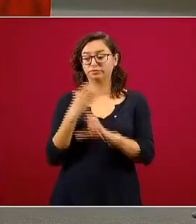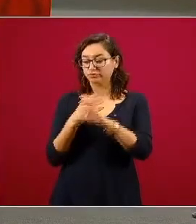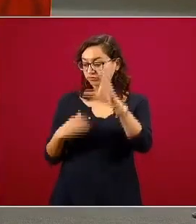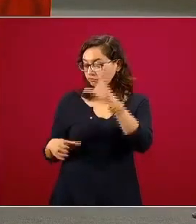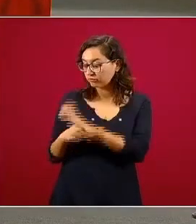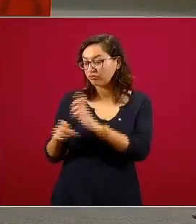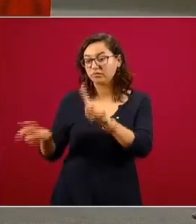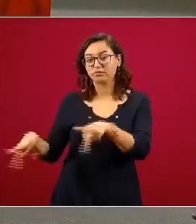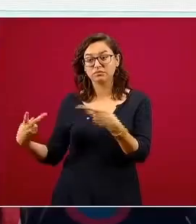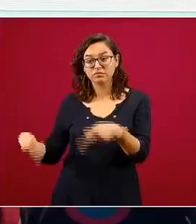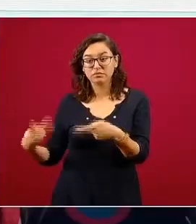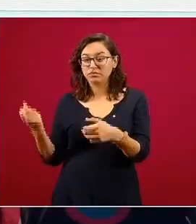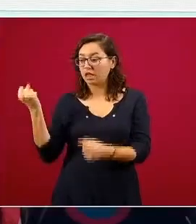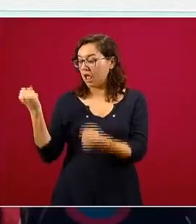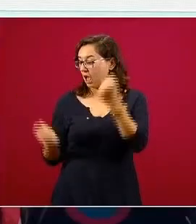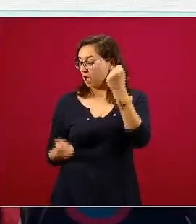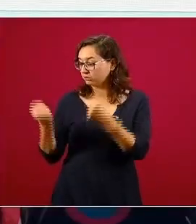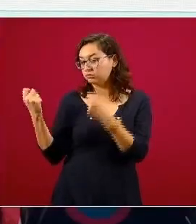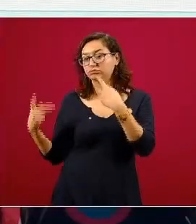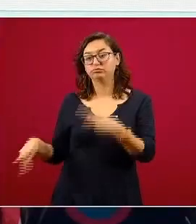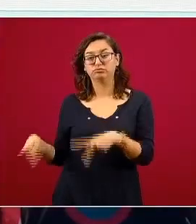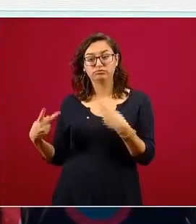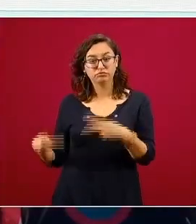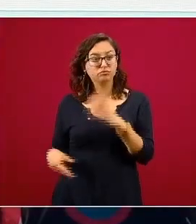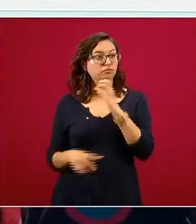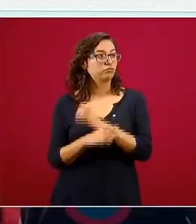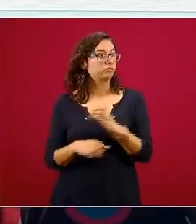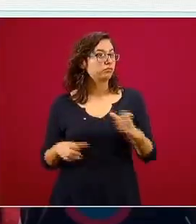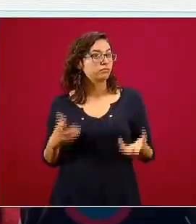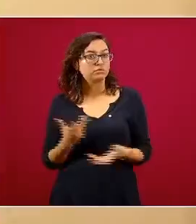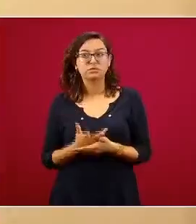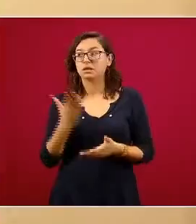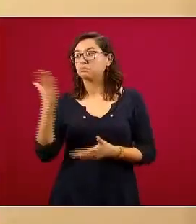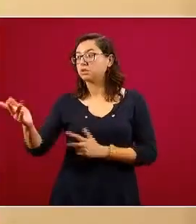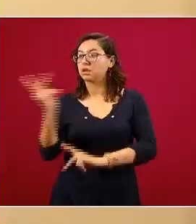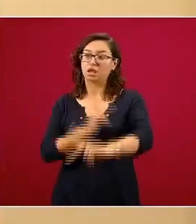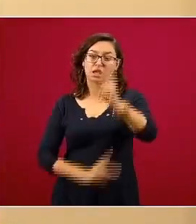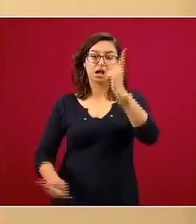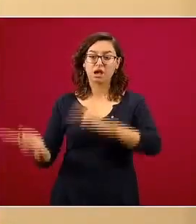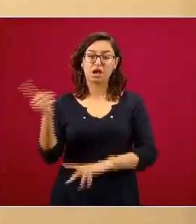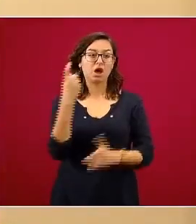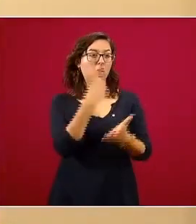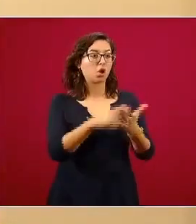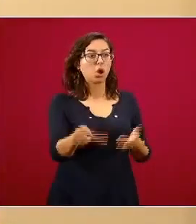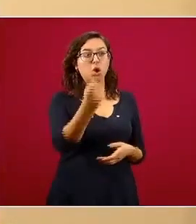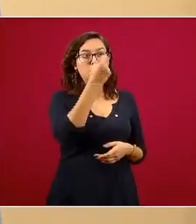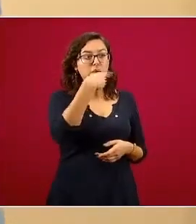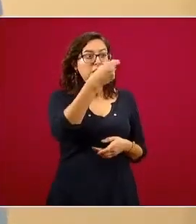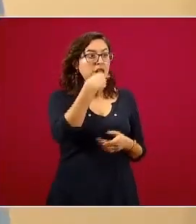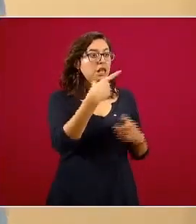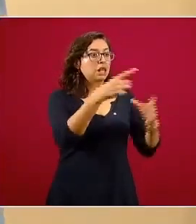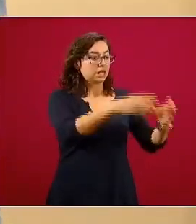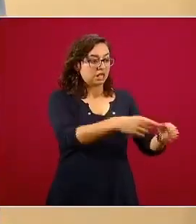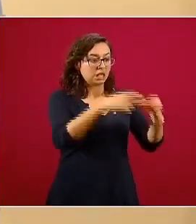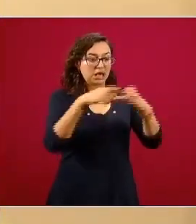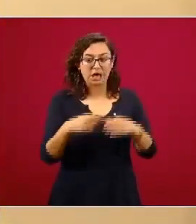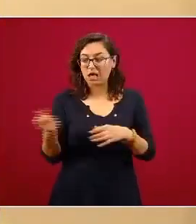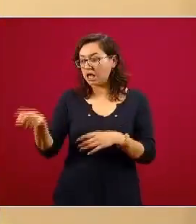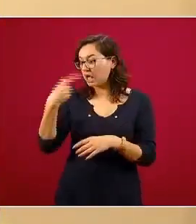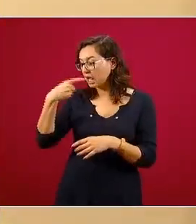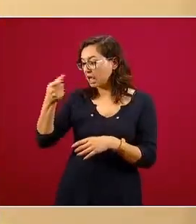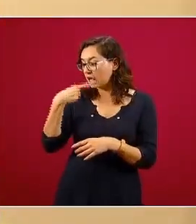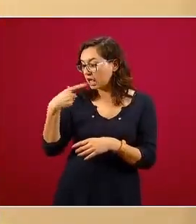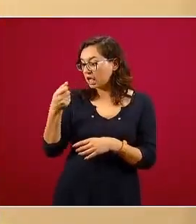empeñar el coche, empeñar los bienes, pedir prestado para comprar un medicamento muy,